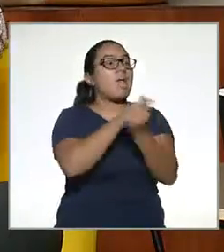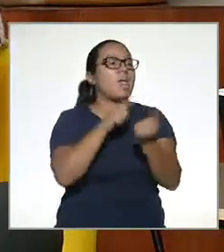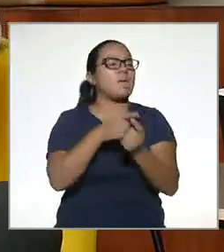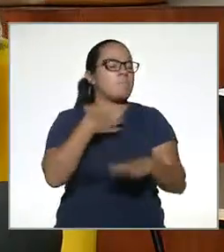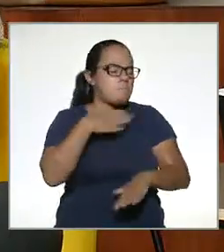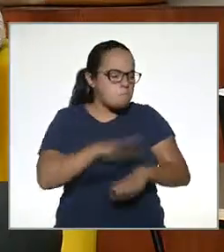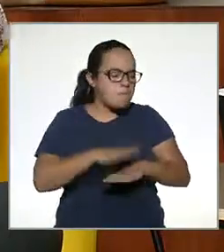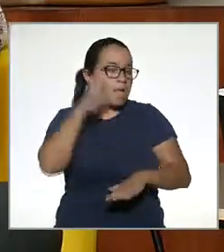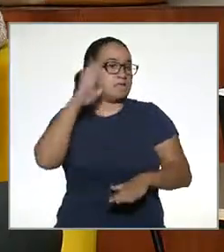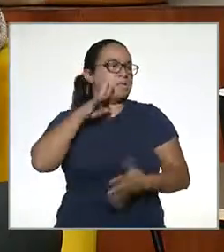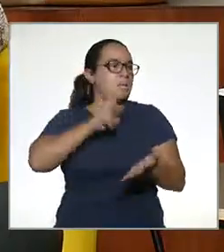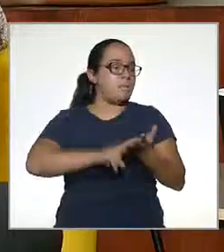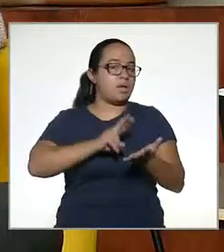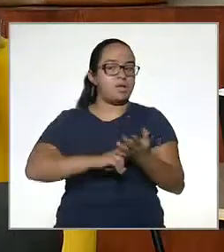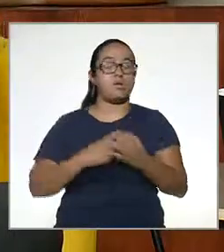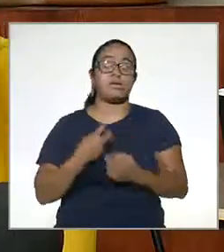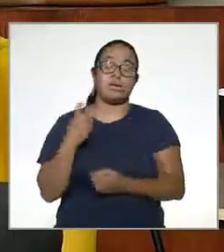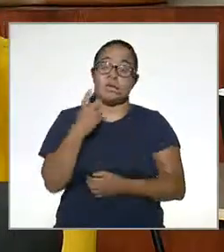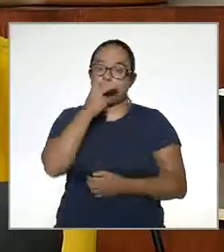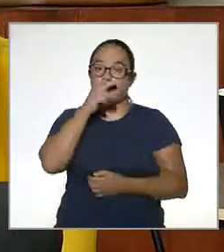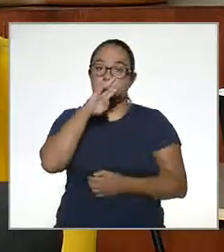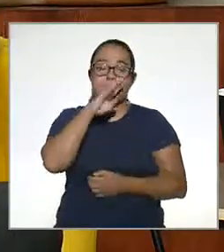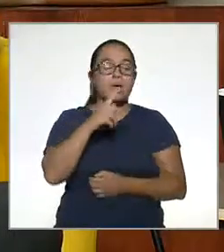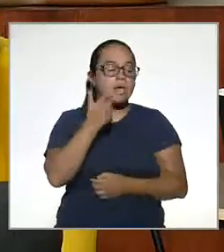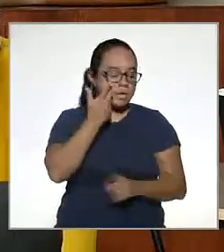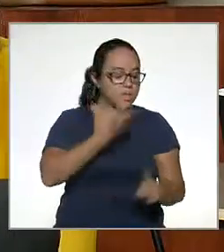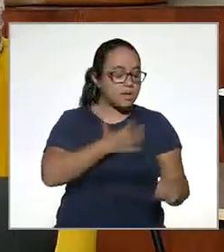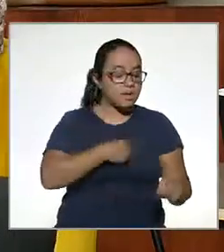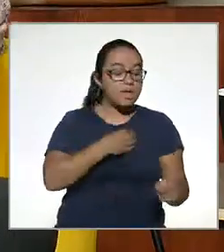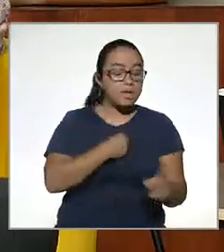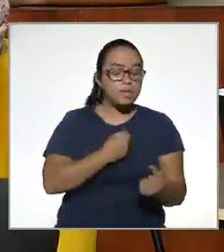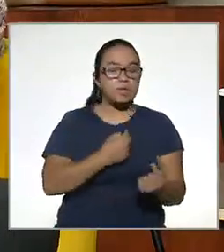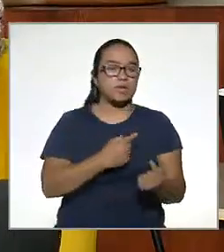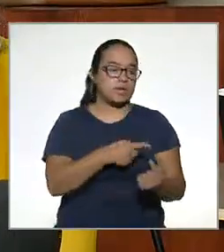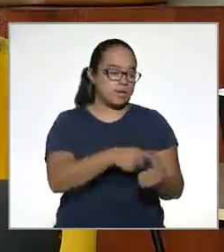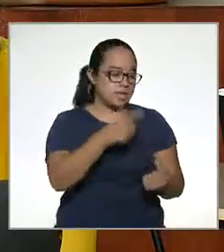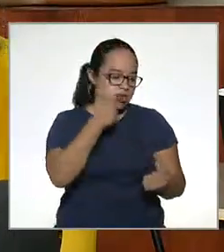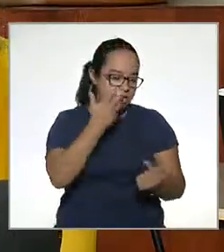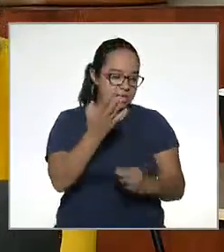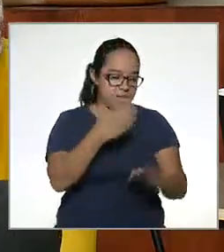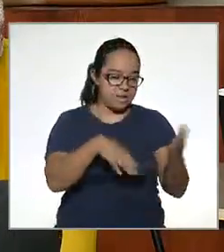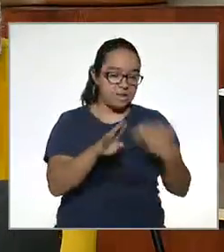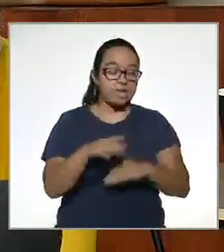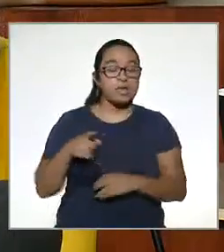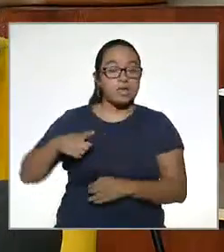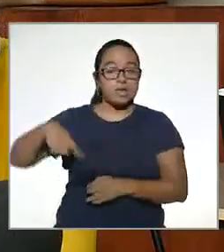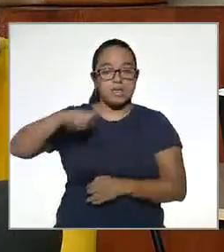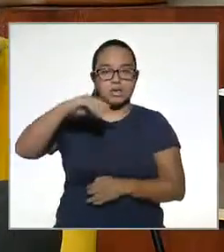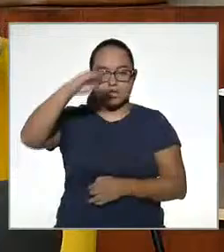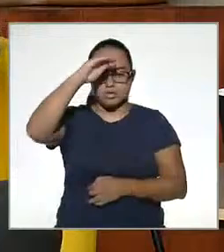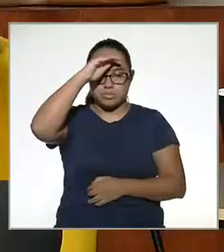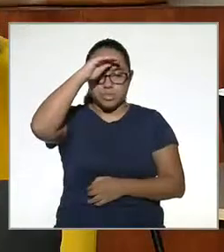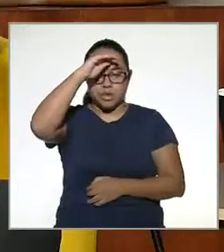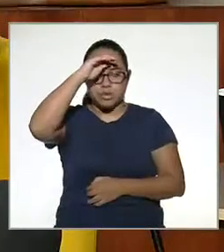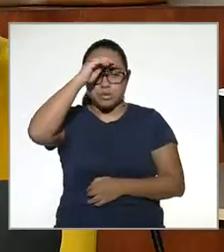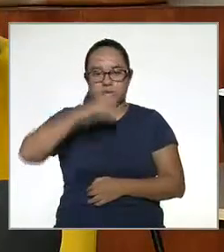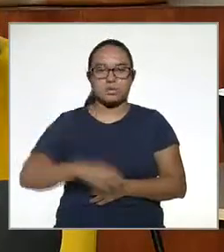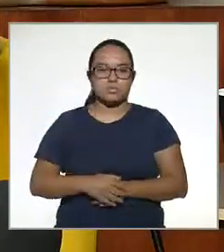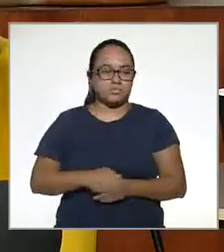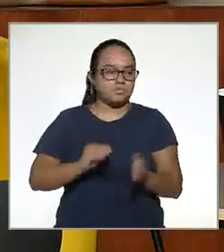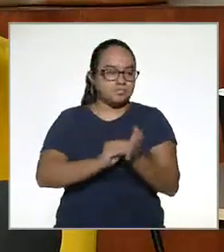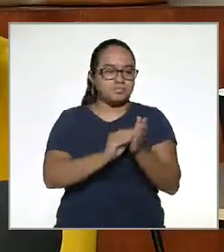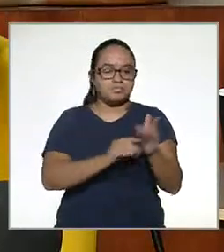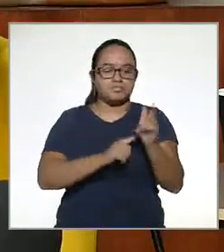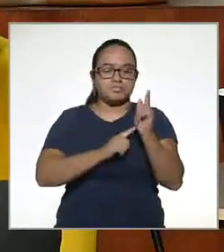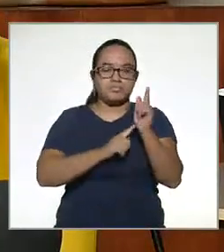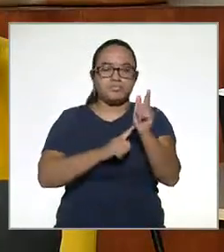pues como los papás, las mamás, lo que quieren de sus hijos, hijas, es que sean exitosos, y se van a ir hacia el modelo que está vigente,